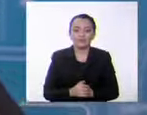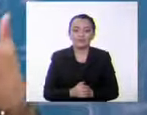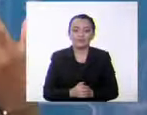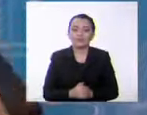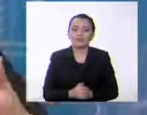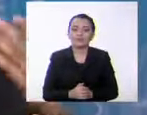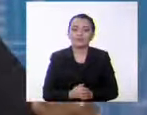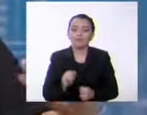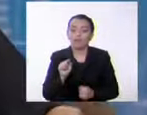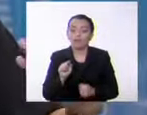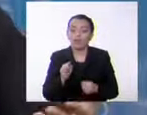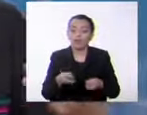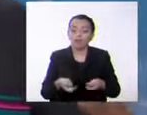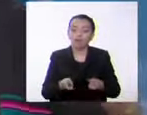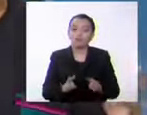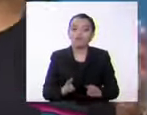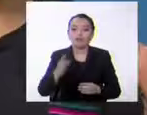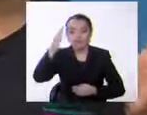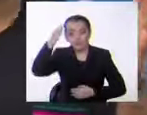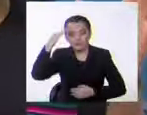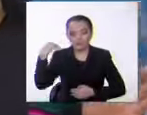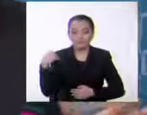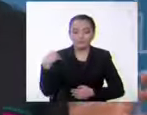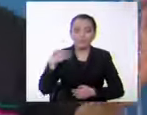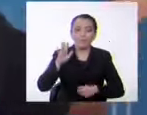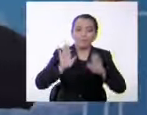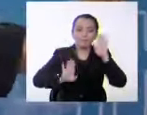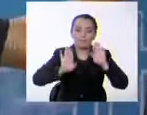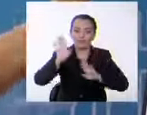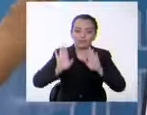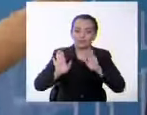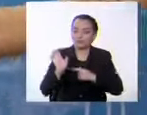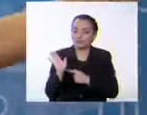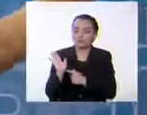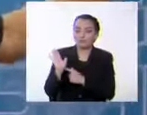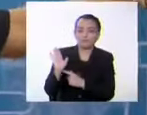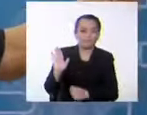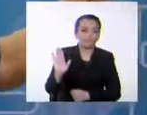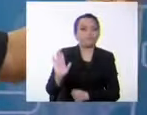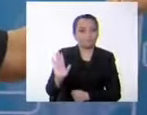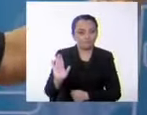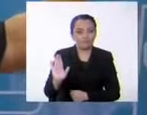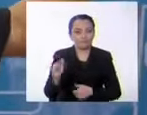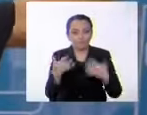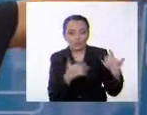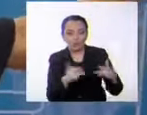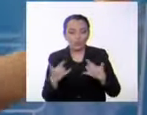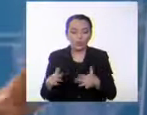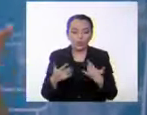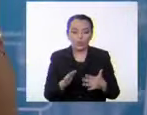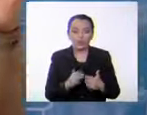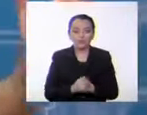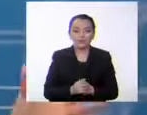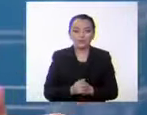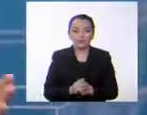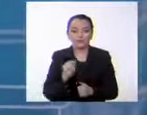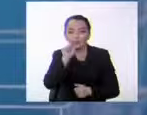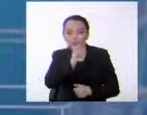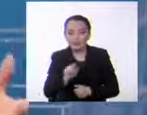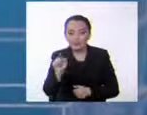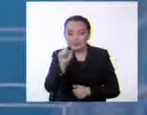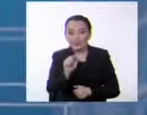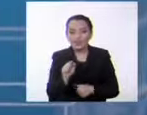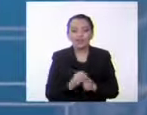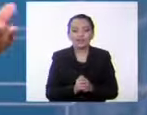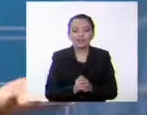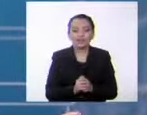la forma en que las mujeres participan en la vida familiar y social, tenemos un juego que es una sopa de letras. Ustedes